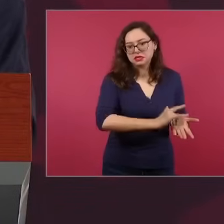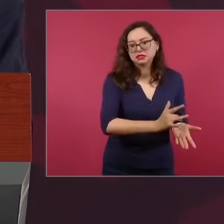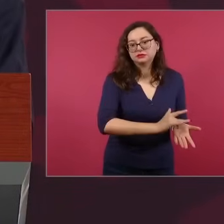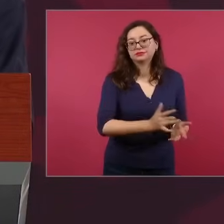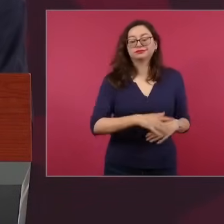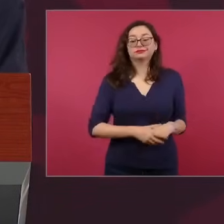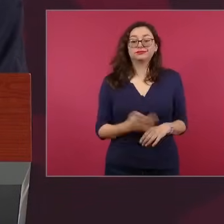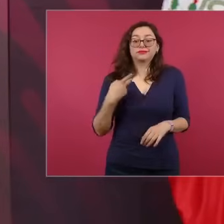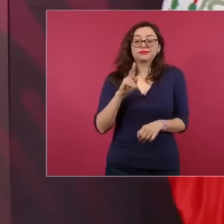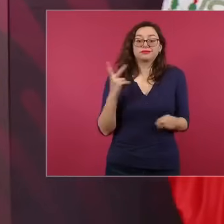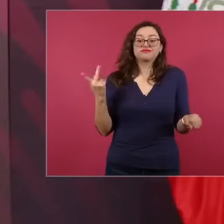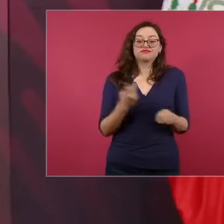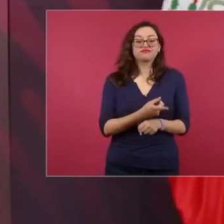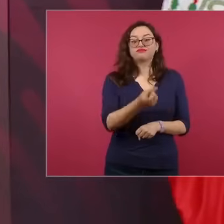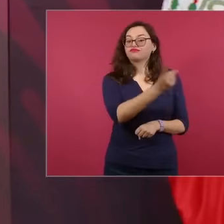les afecta